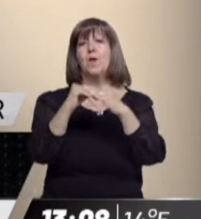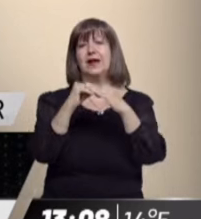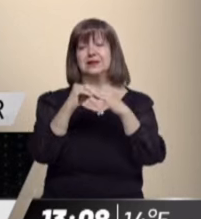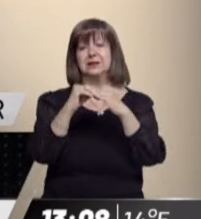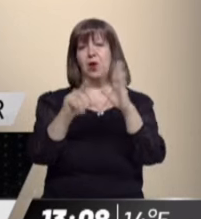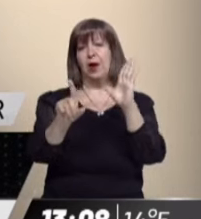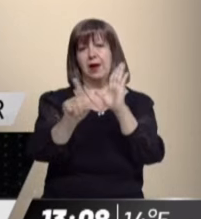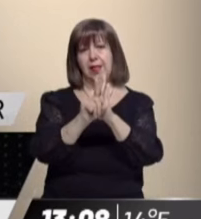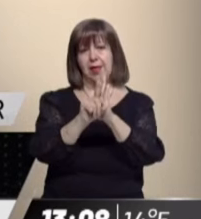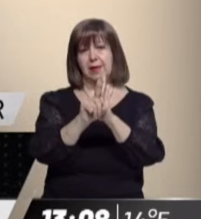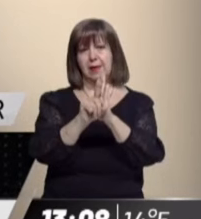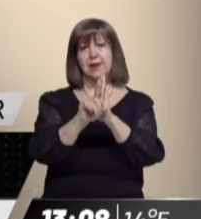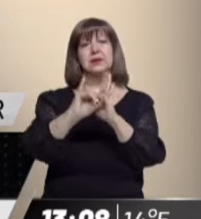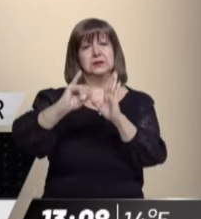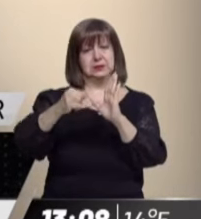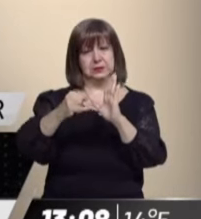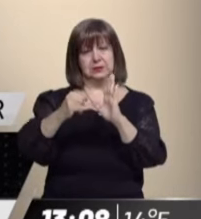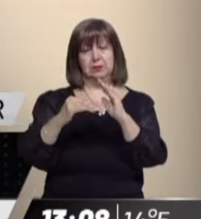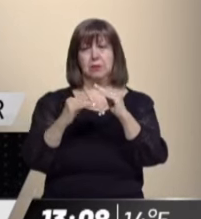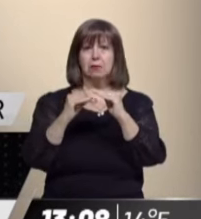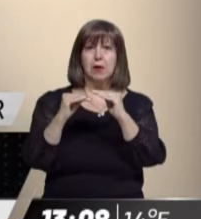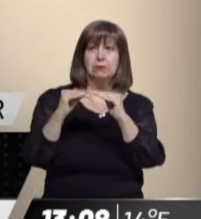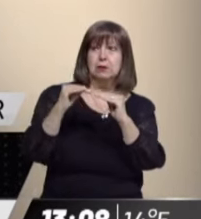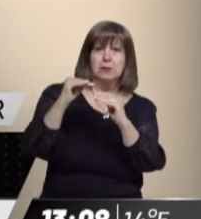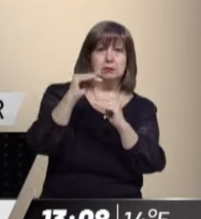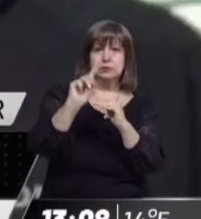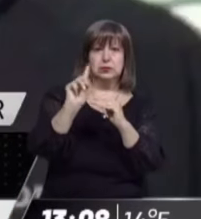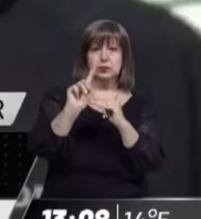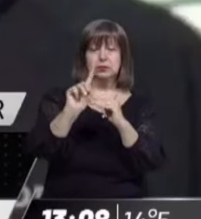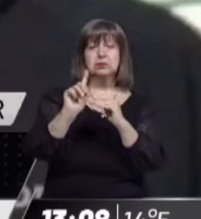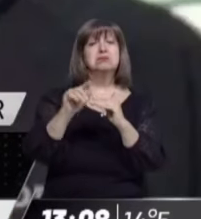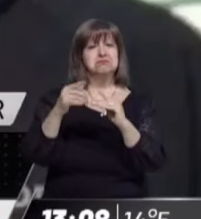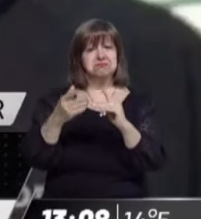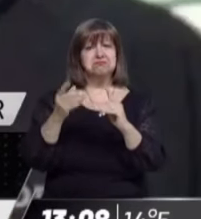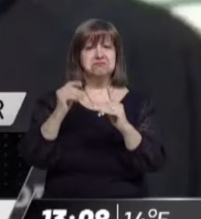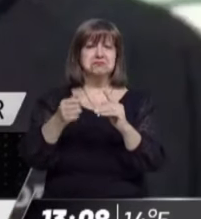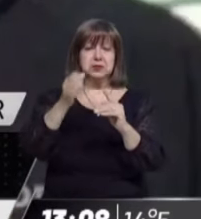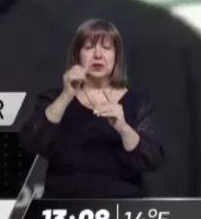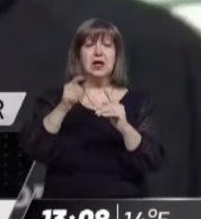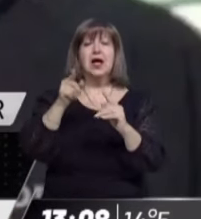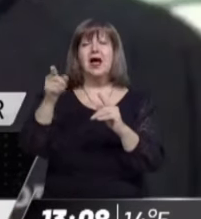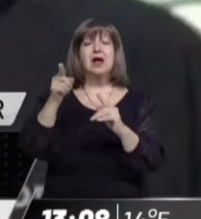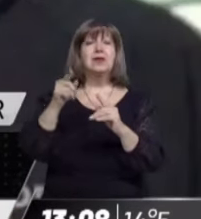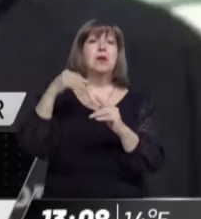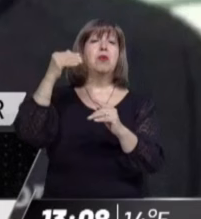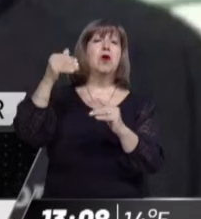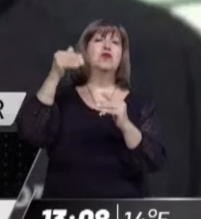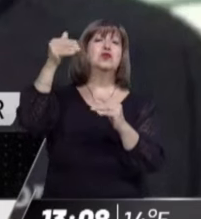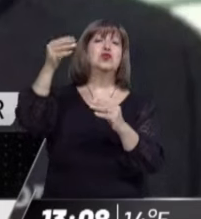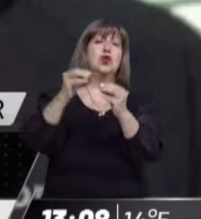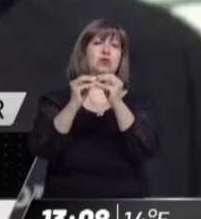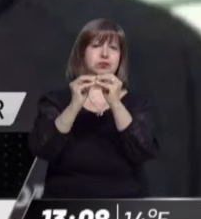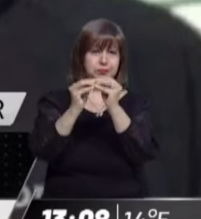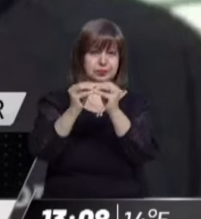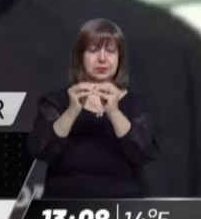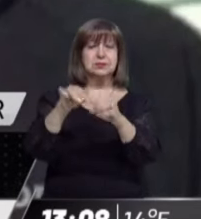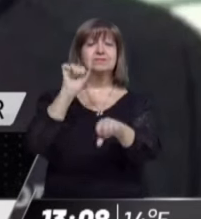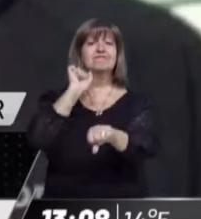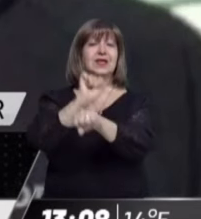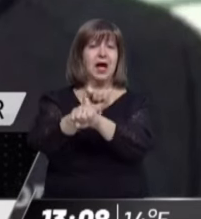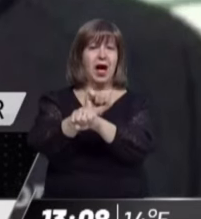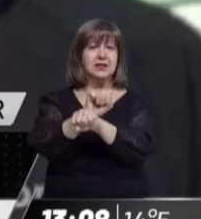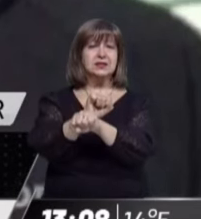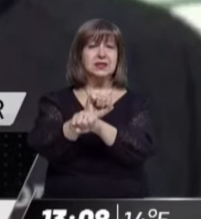la ley mientras iba conduciendo por el acceso sur el autor de la tragedia arriesga hasta 50 años de cárcel al cierre del proceso